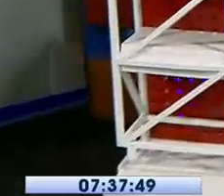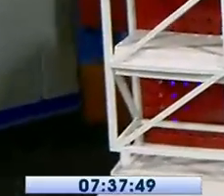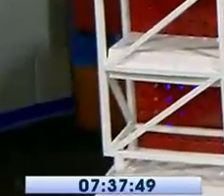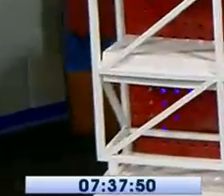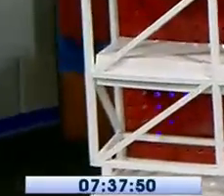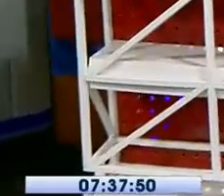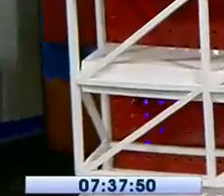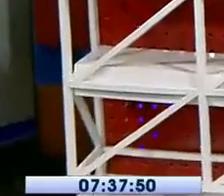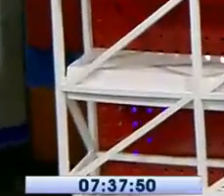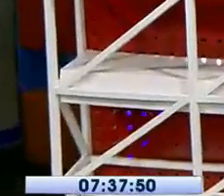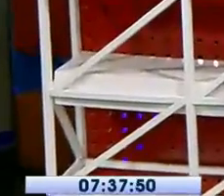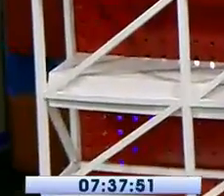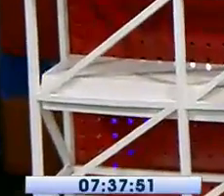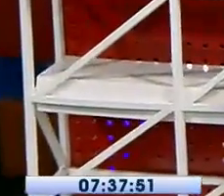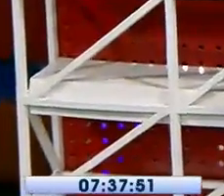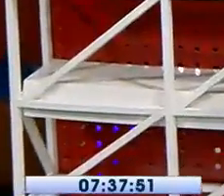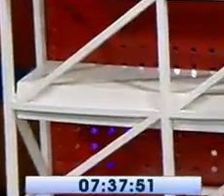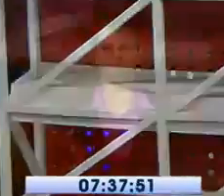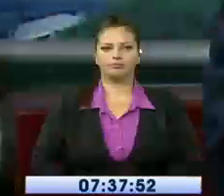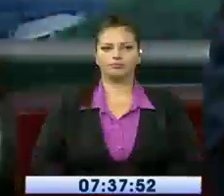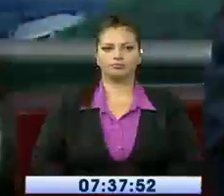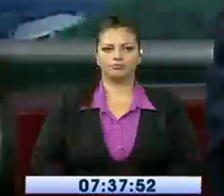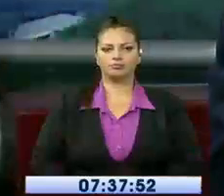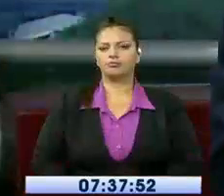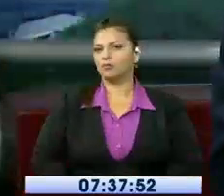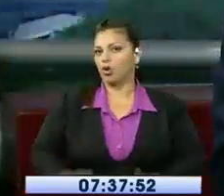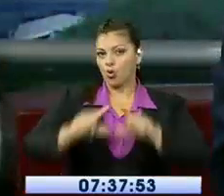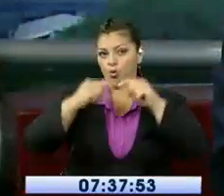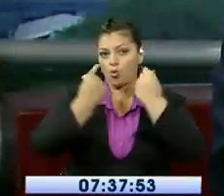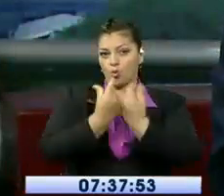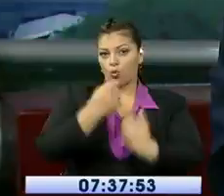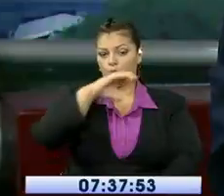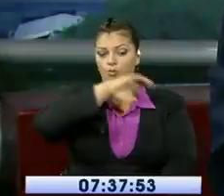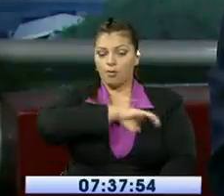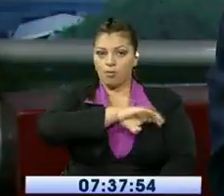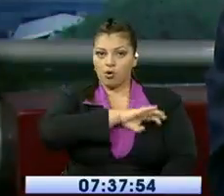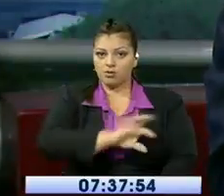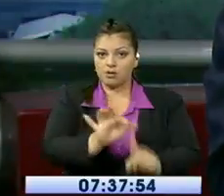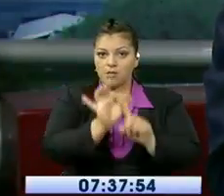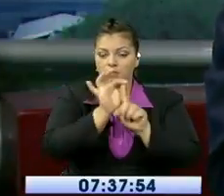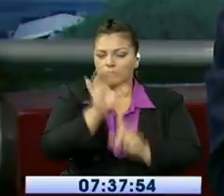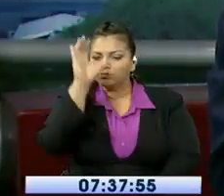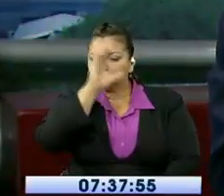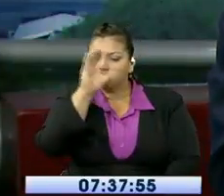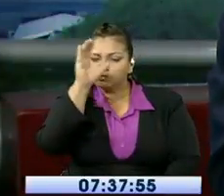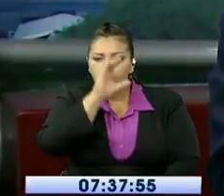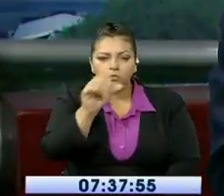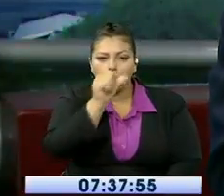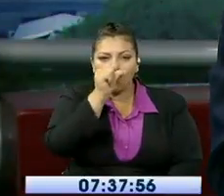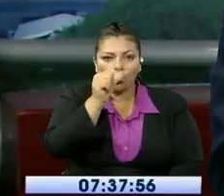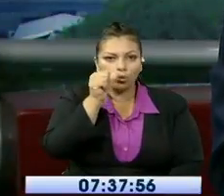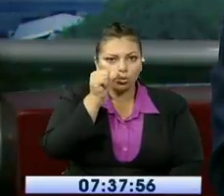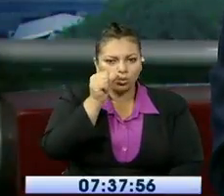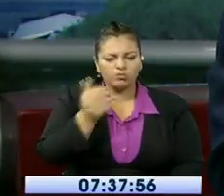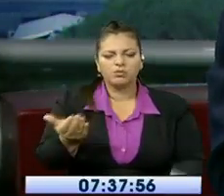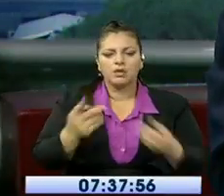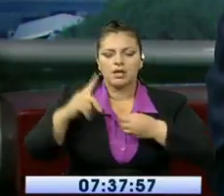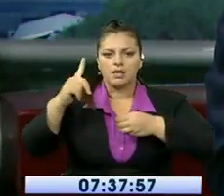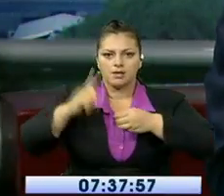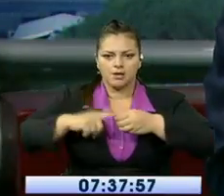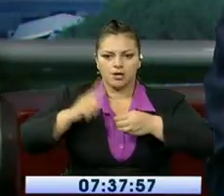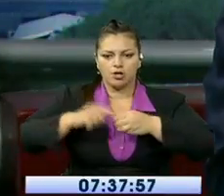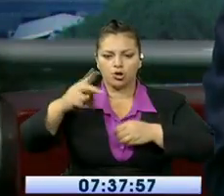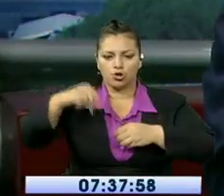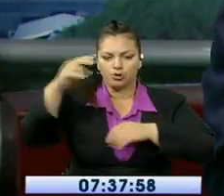La unidad contra el tráfico para consumo interno decomisó cerca de 40 kilos de droga en San Antonio de Pichincha, que está ubicado al norte de